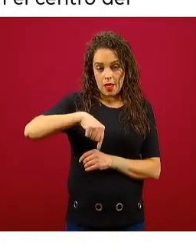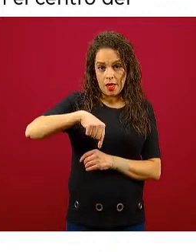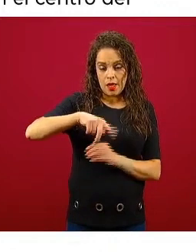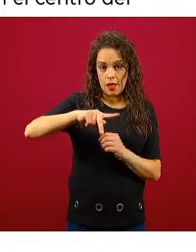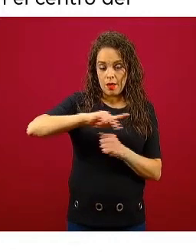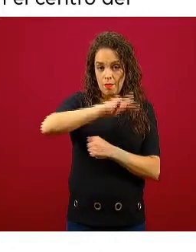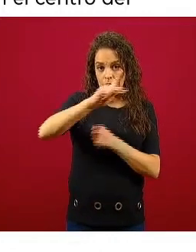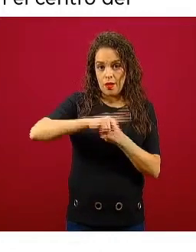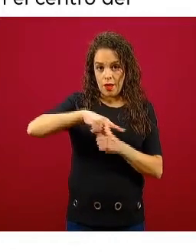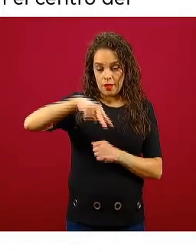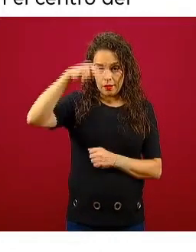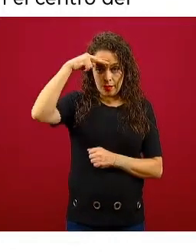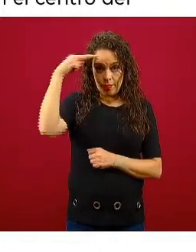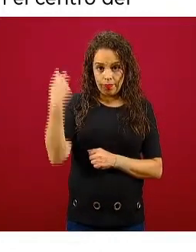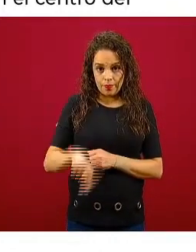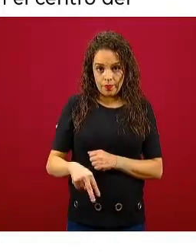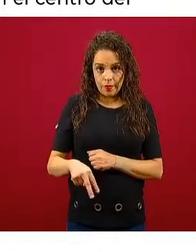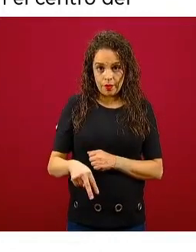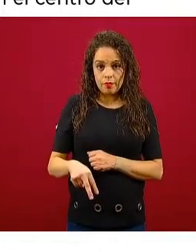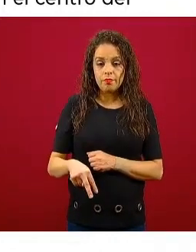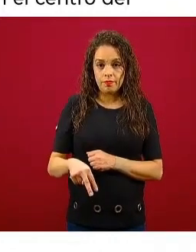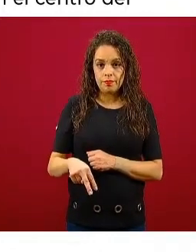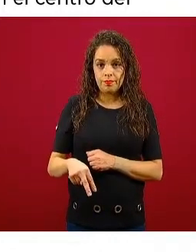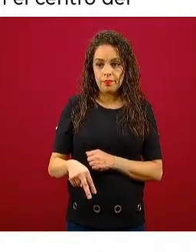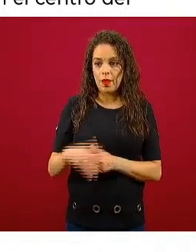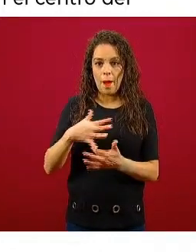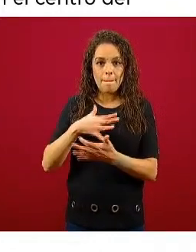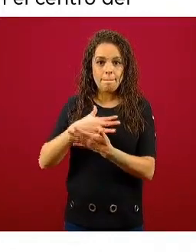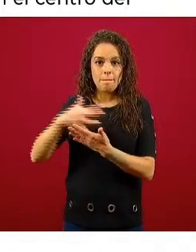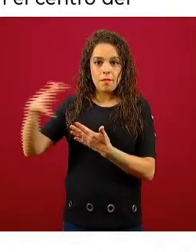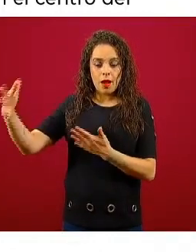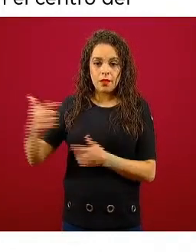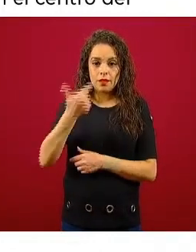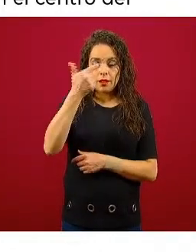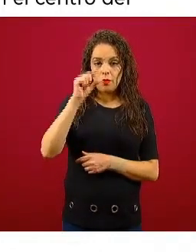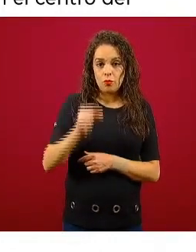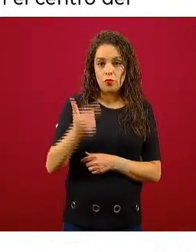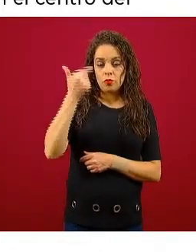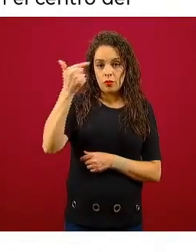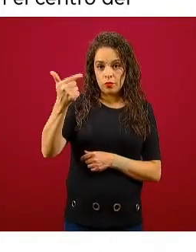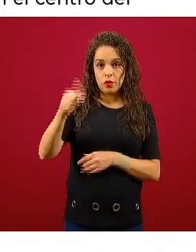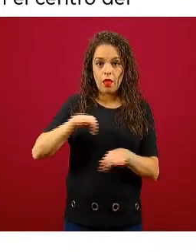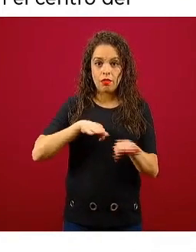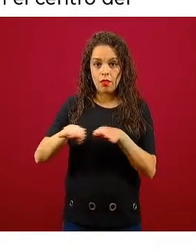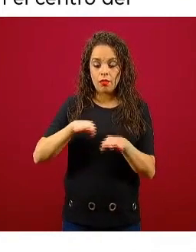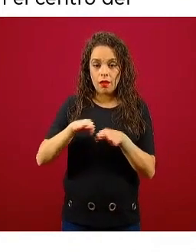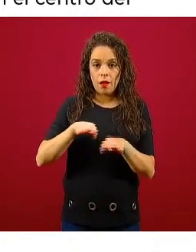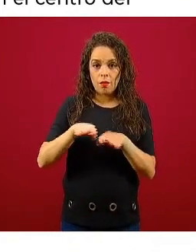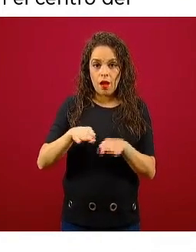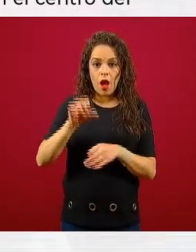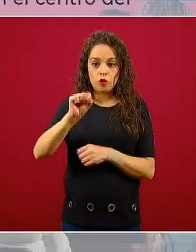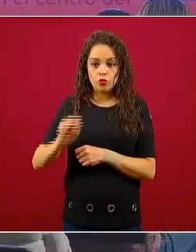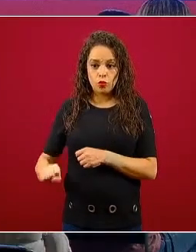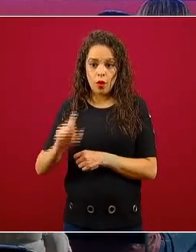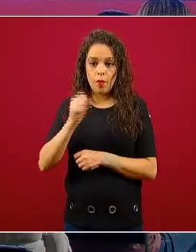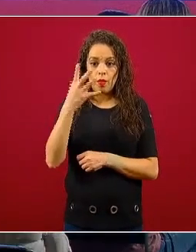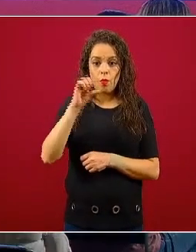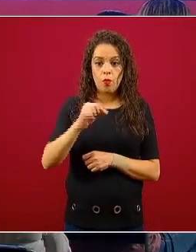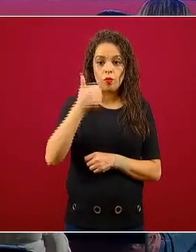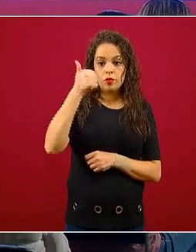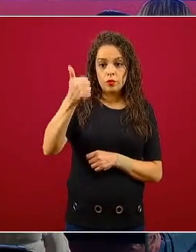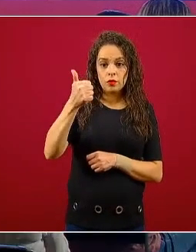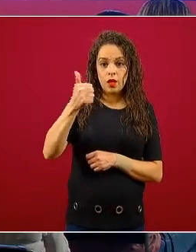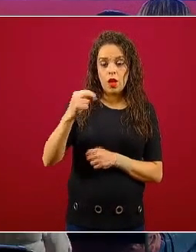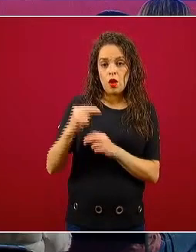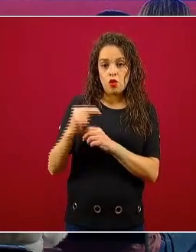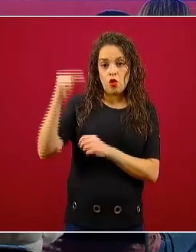decir, la mayoría trabaja en el centro. El 7.7 trabaja en la región sur, nada más el 24.6 en la